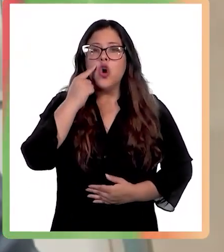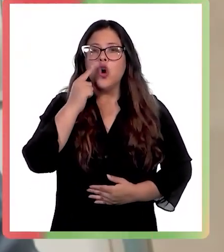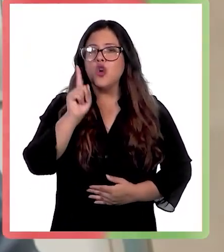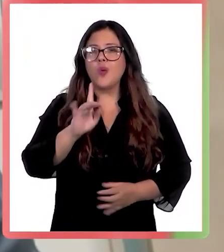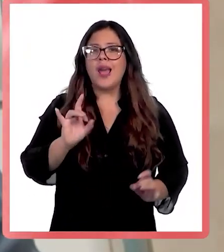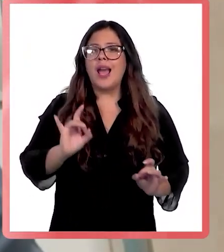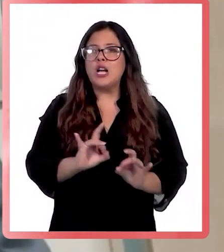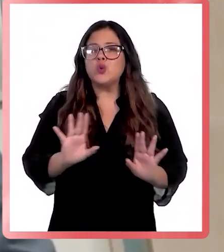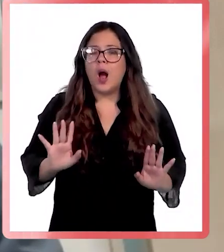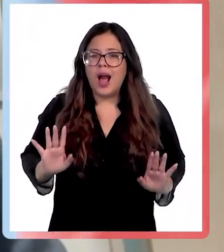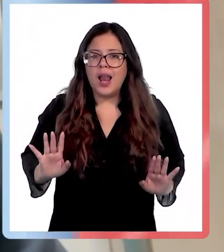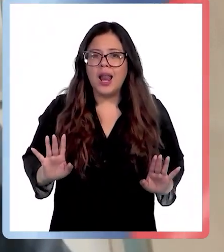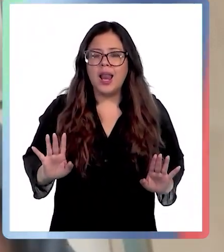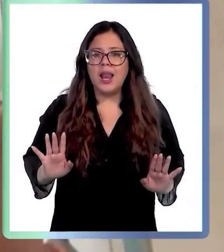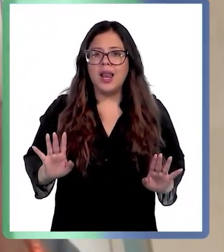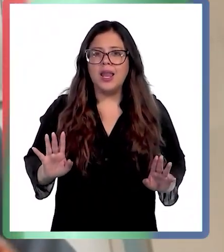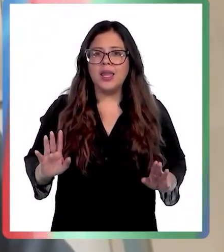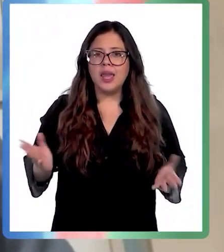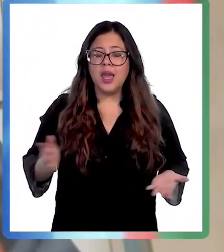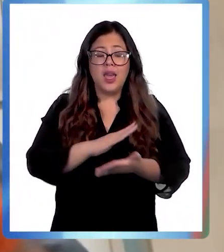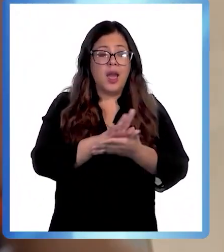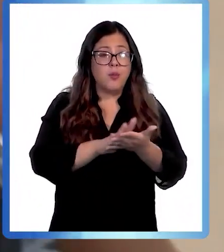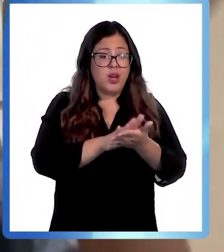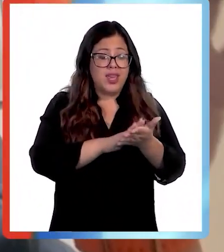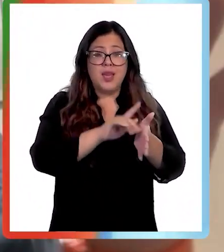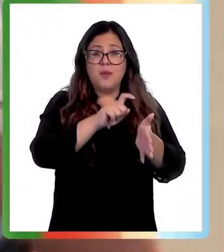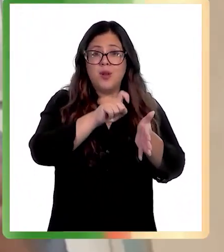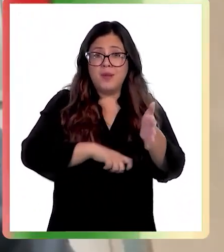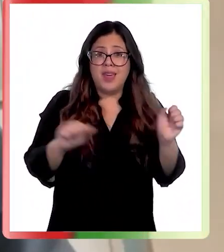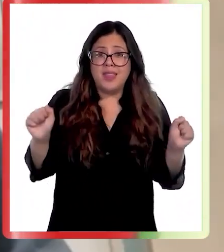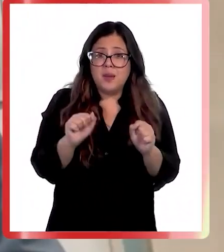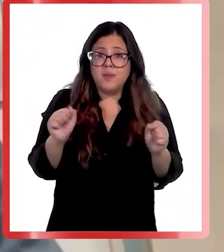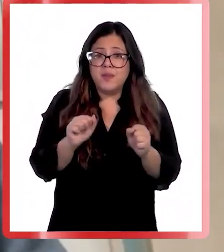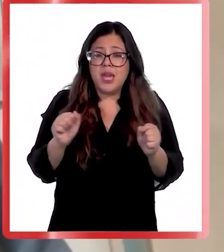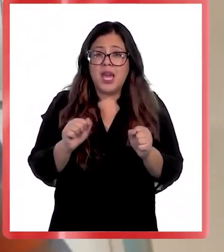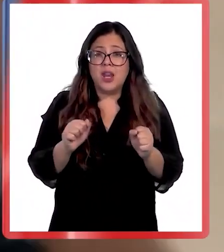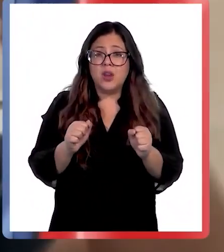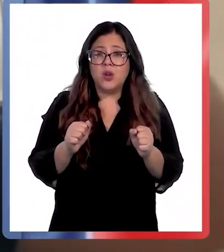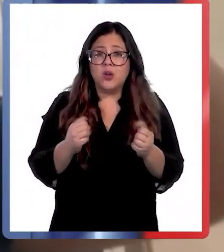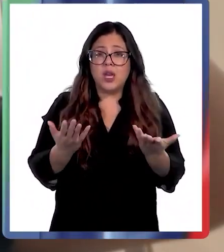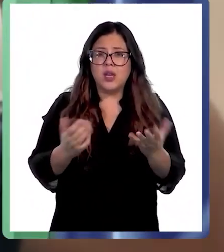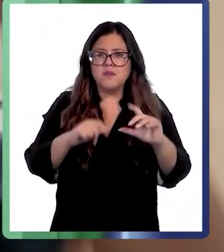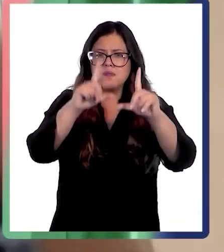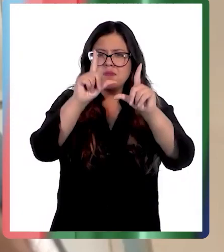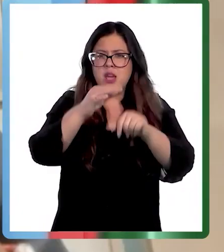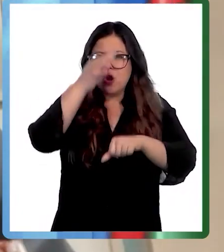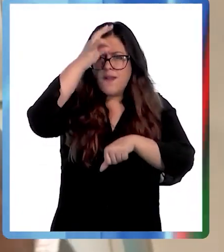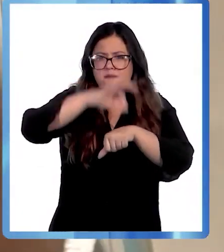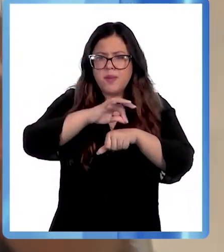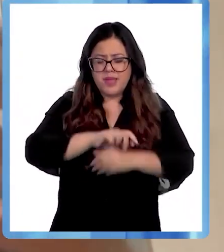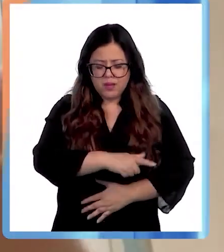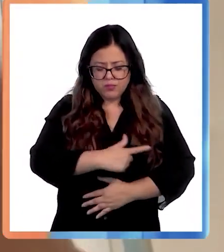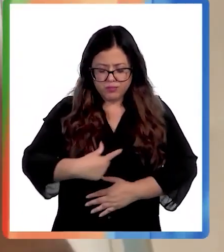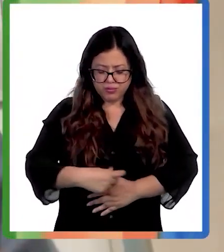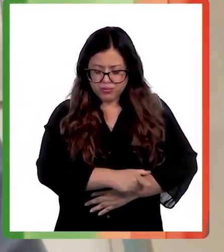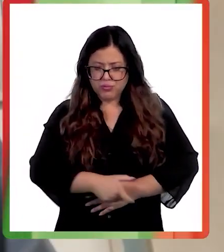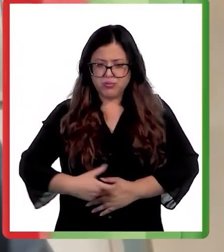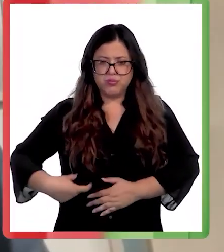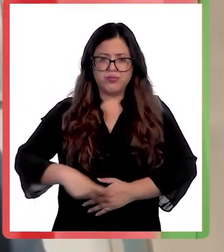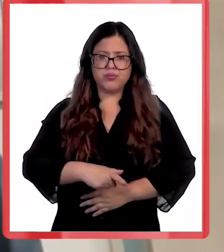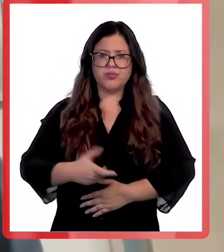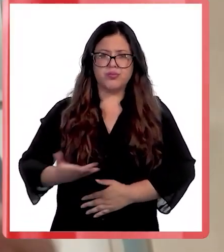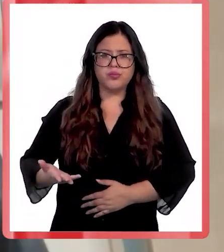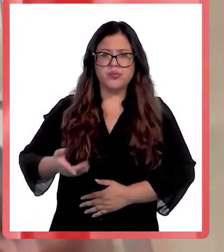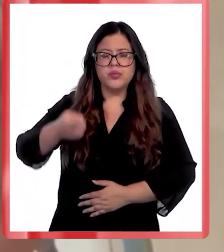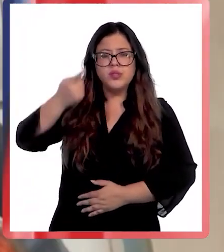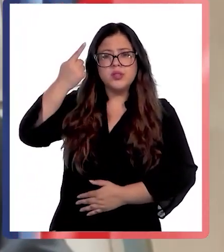No es casualidad que en meses de invierno desaparezca un poco o veamos menos enfermedades gastrointestinales asociadas a